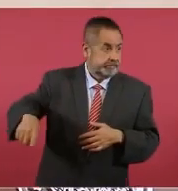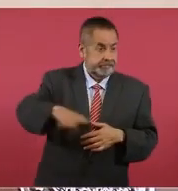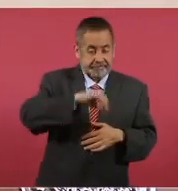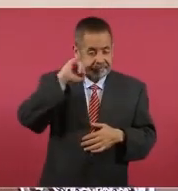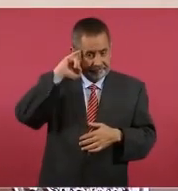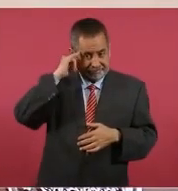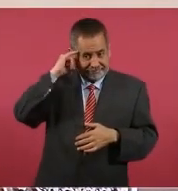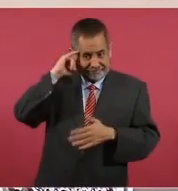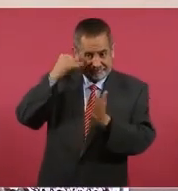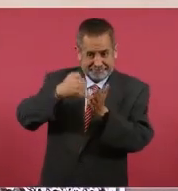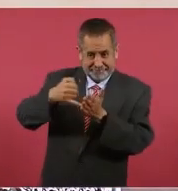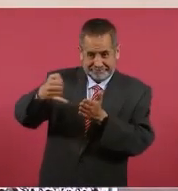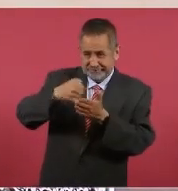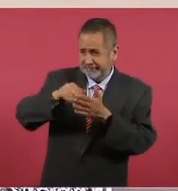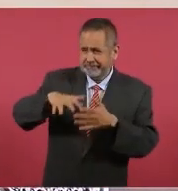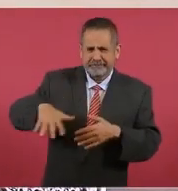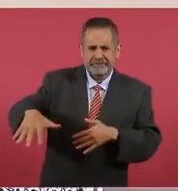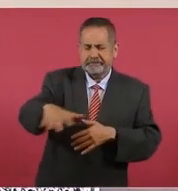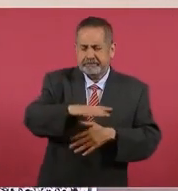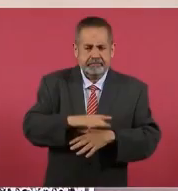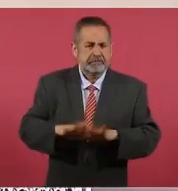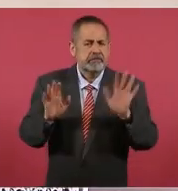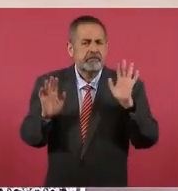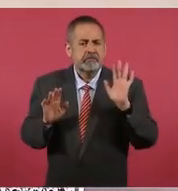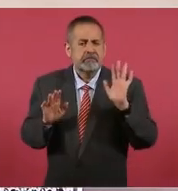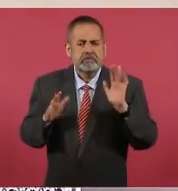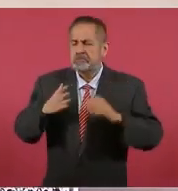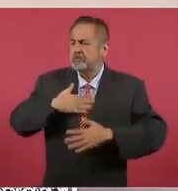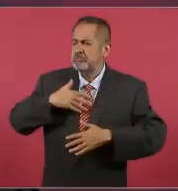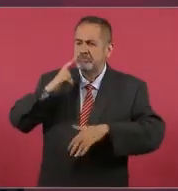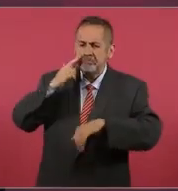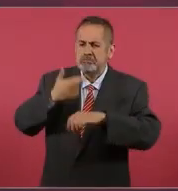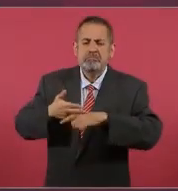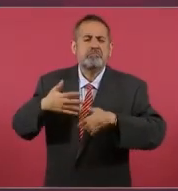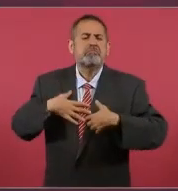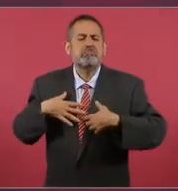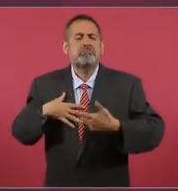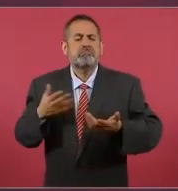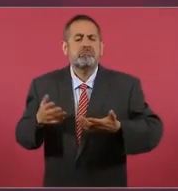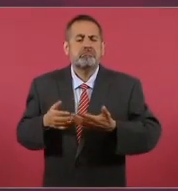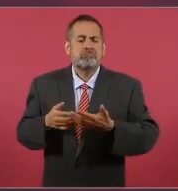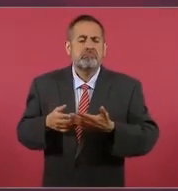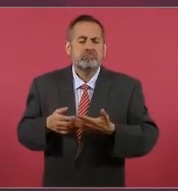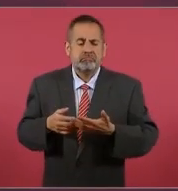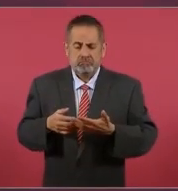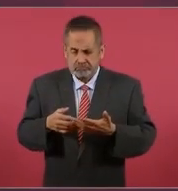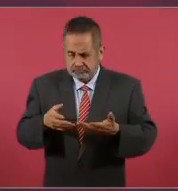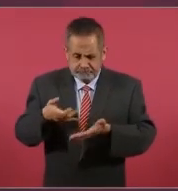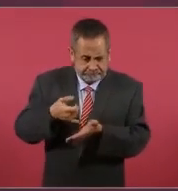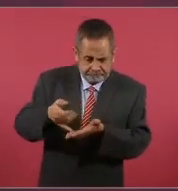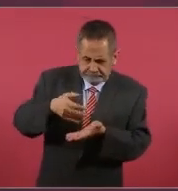que hacer, era su obligación, era pagar un tributo,